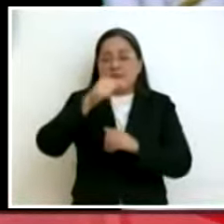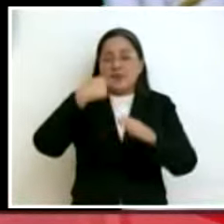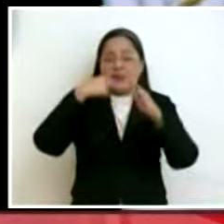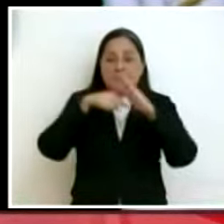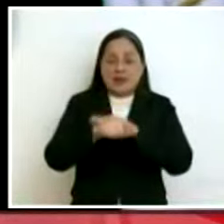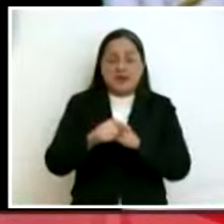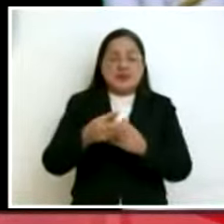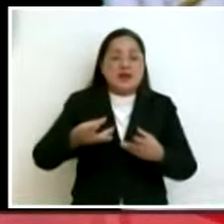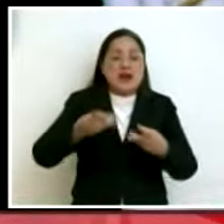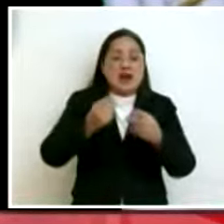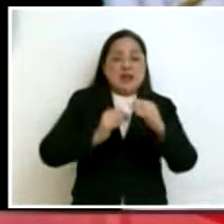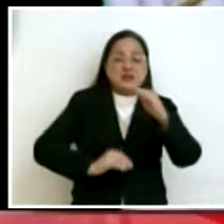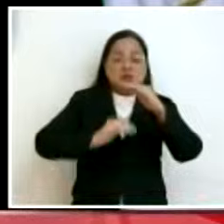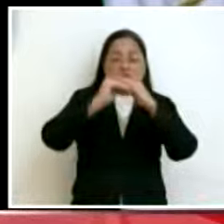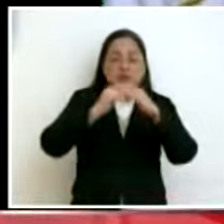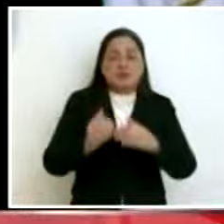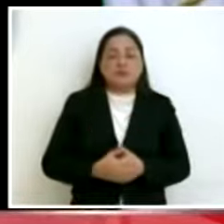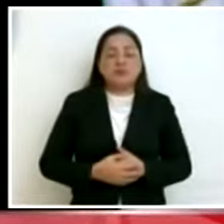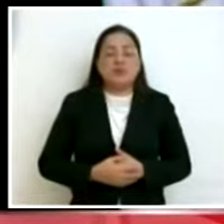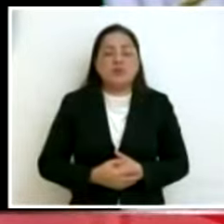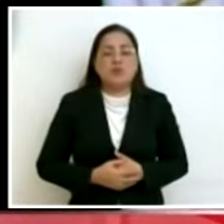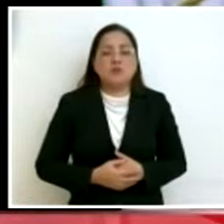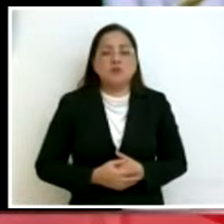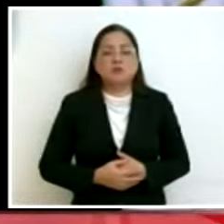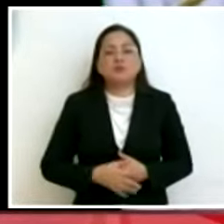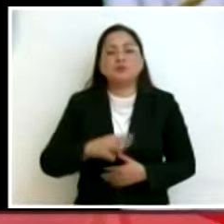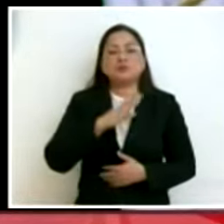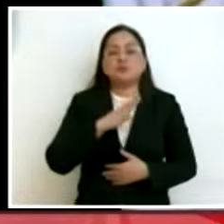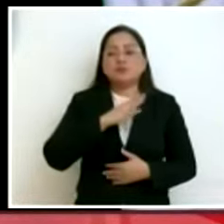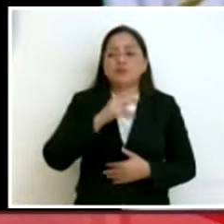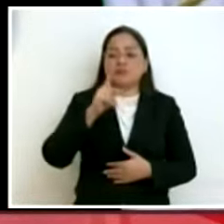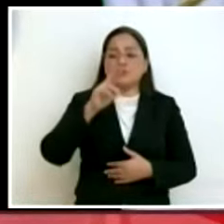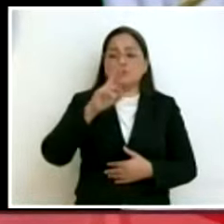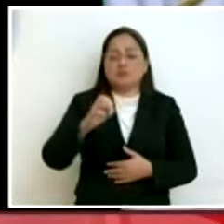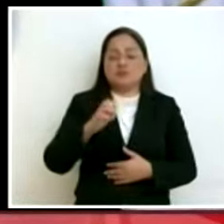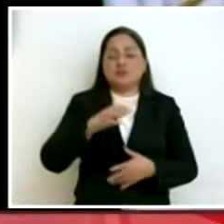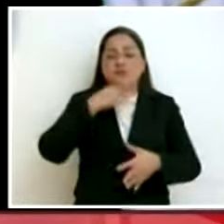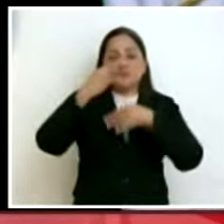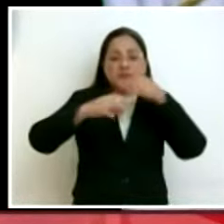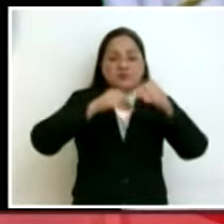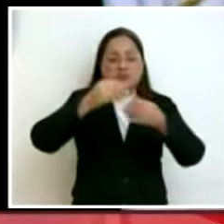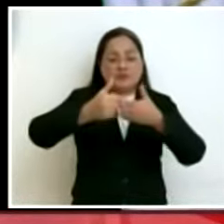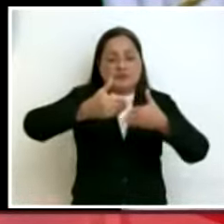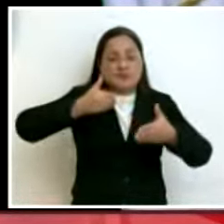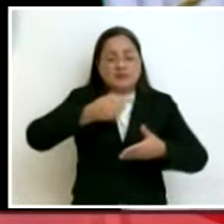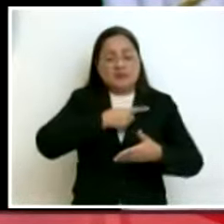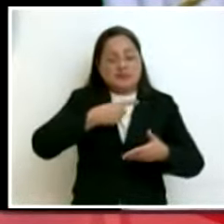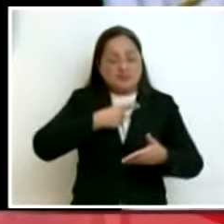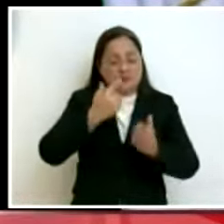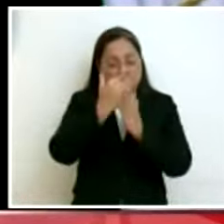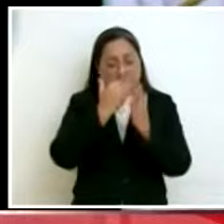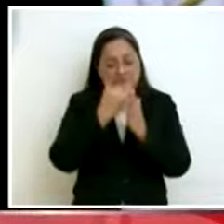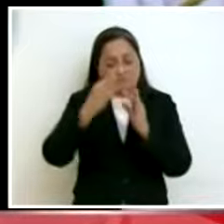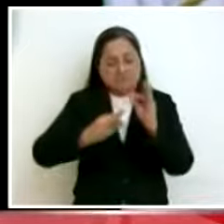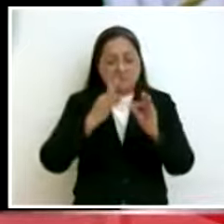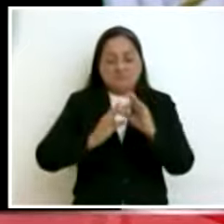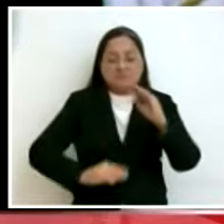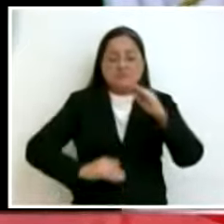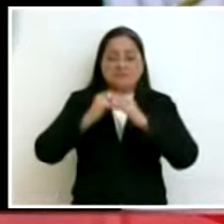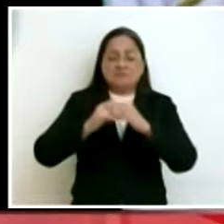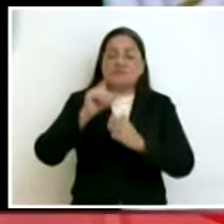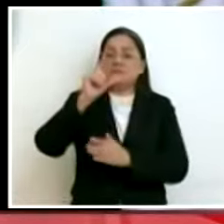los topes de campaña al control de los gastos de precampaña más de 20 años yo